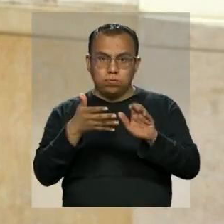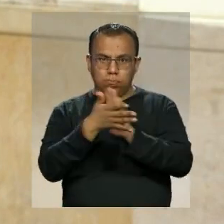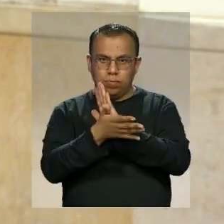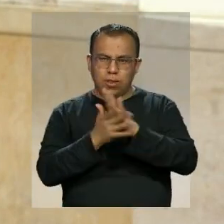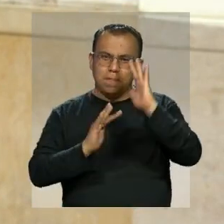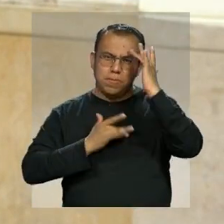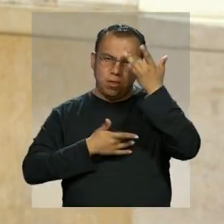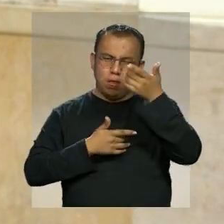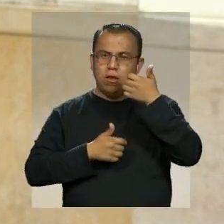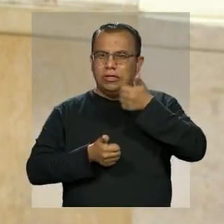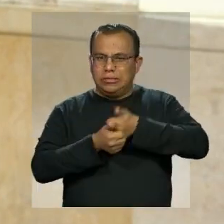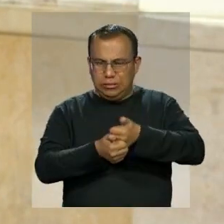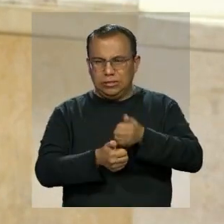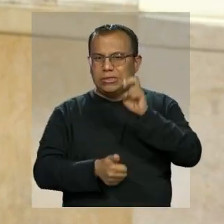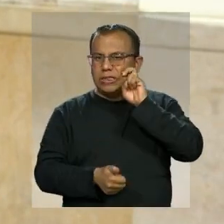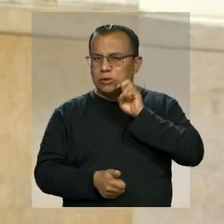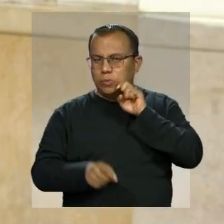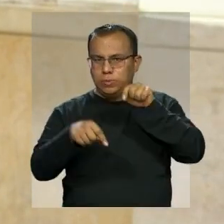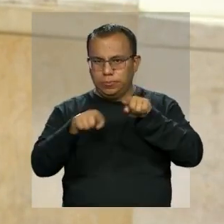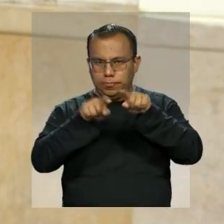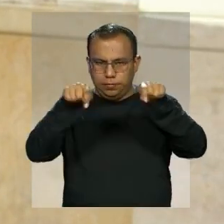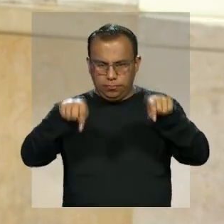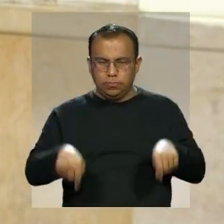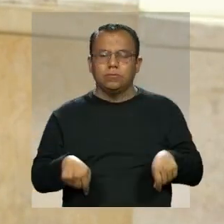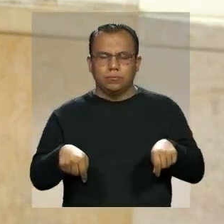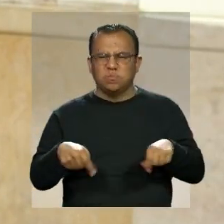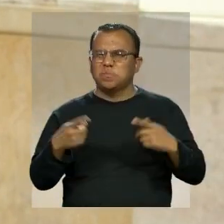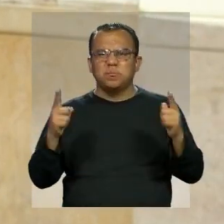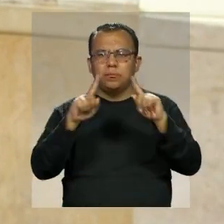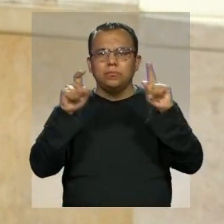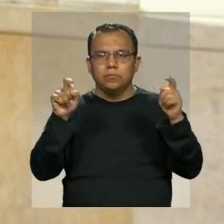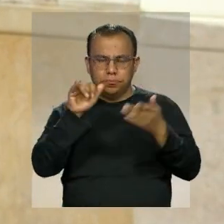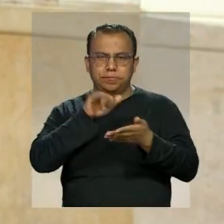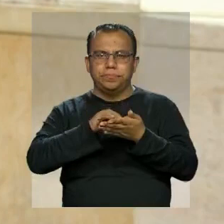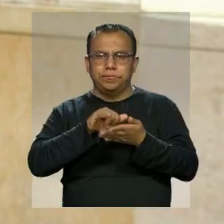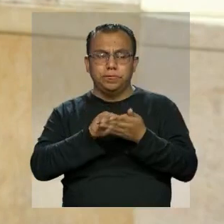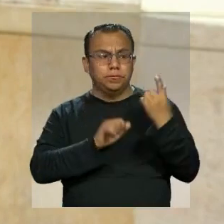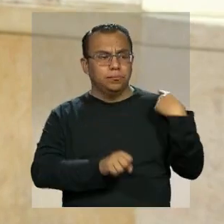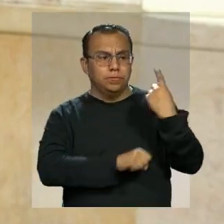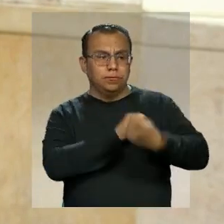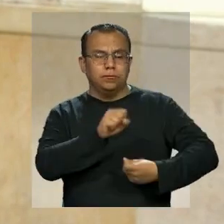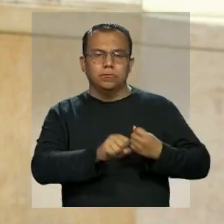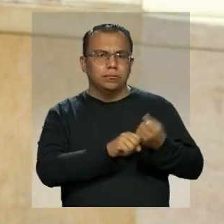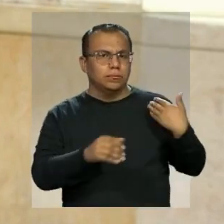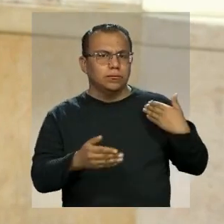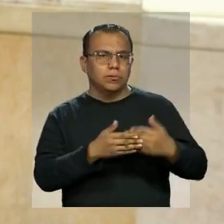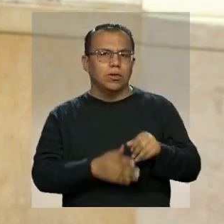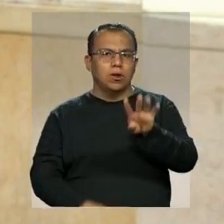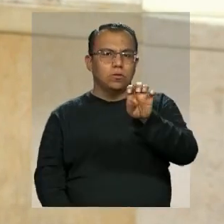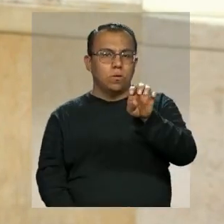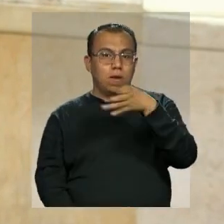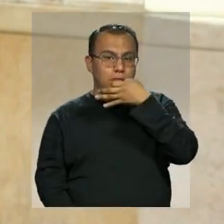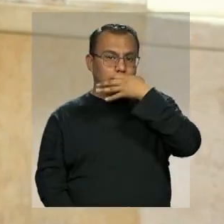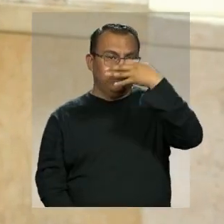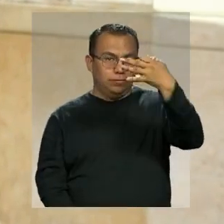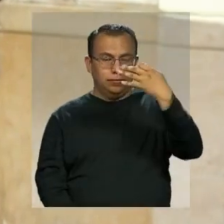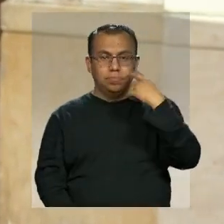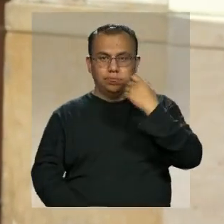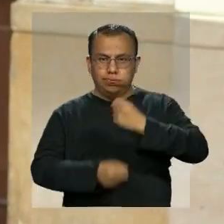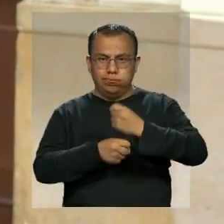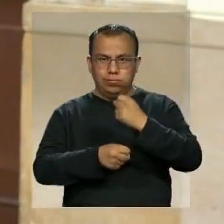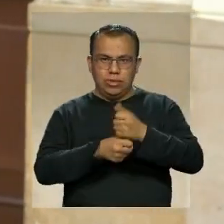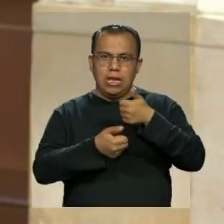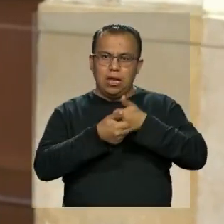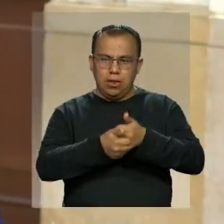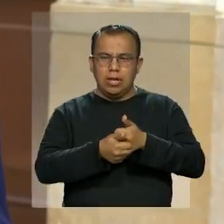violencia sexual y acoso presentados aquí en el Legislativo. Precisamente en lo corrido del año van 9 denuncias de acoso laboral y acoso